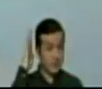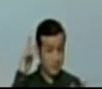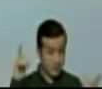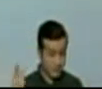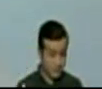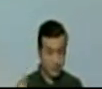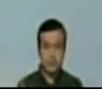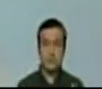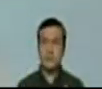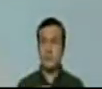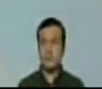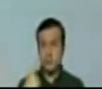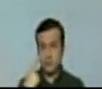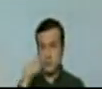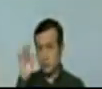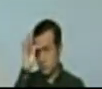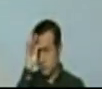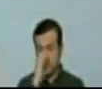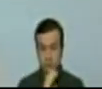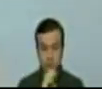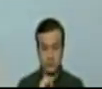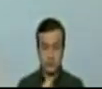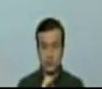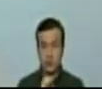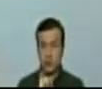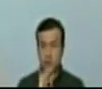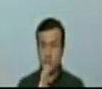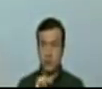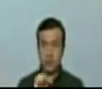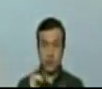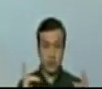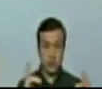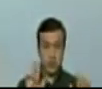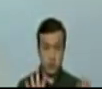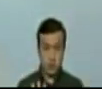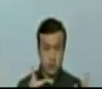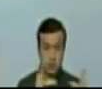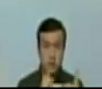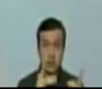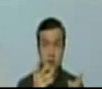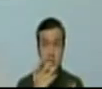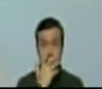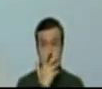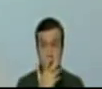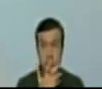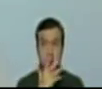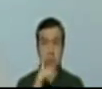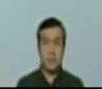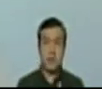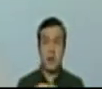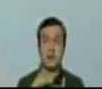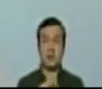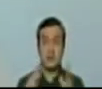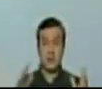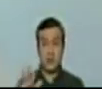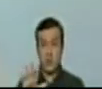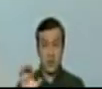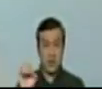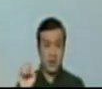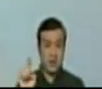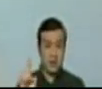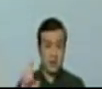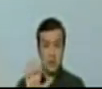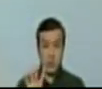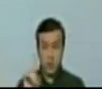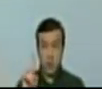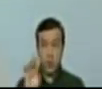hemos logrado pasar en el hospital de Ceibos de 10 camas de terapia intensiva que teníamos a 51, es decir, hemos logrado una expansión de